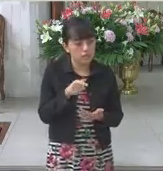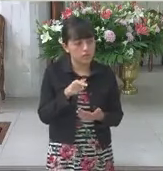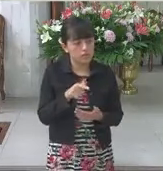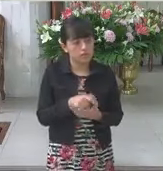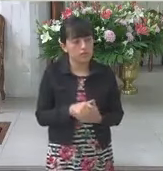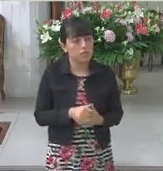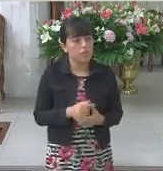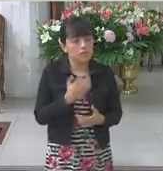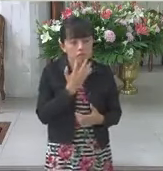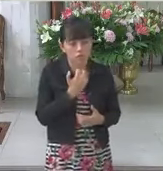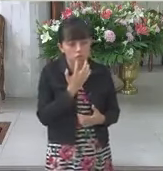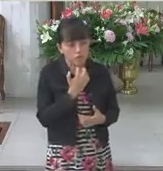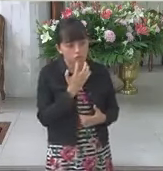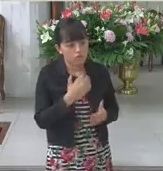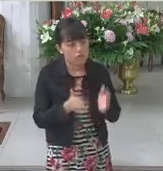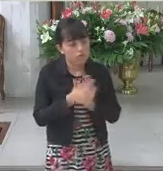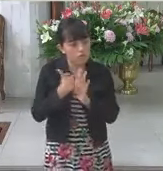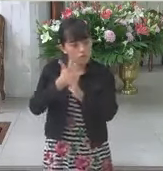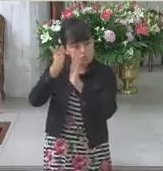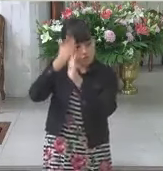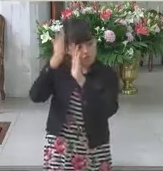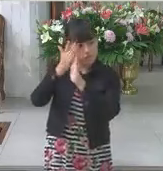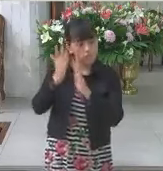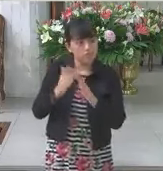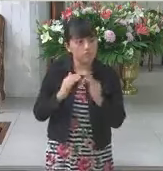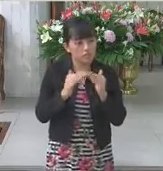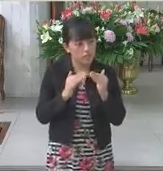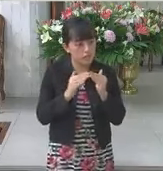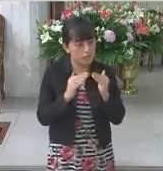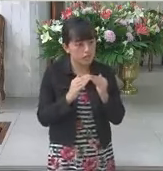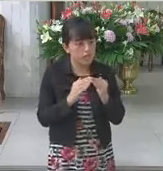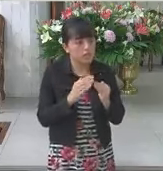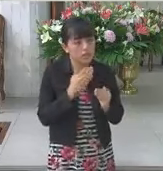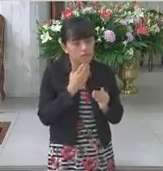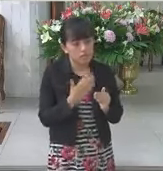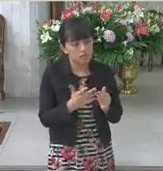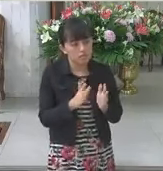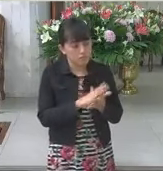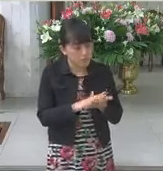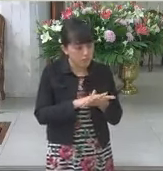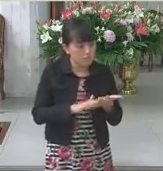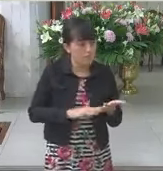sencilla un edificio sencillo no podía dejarse a